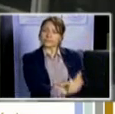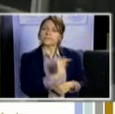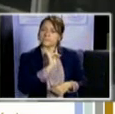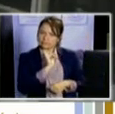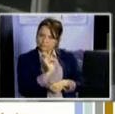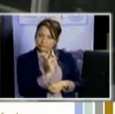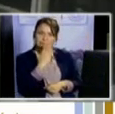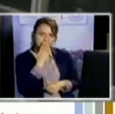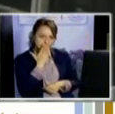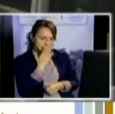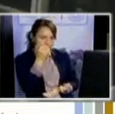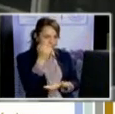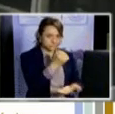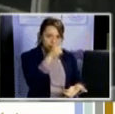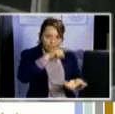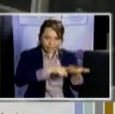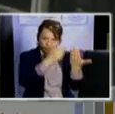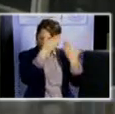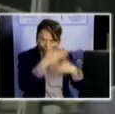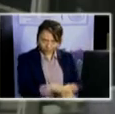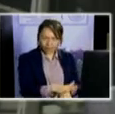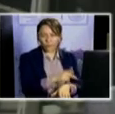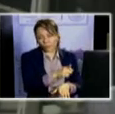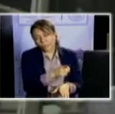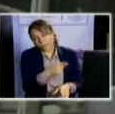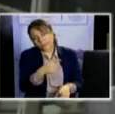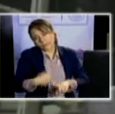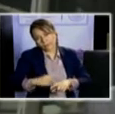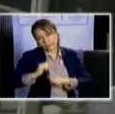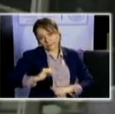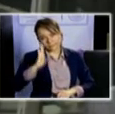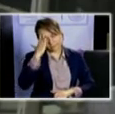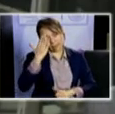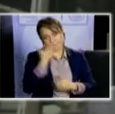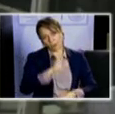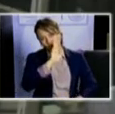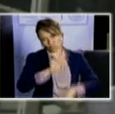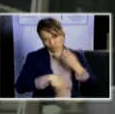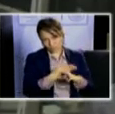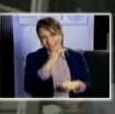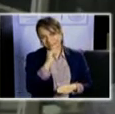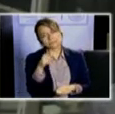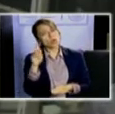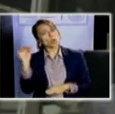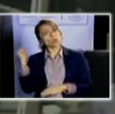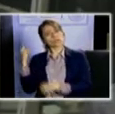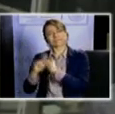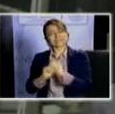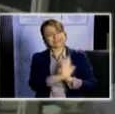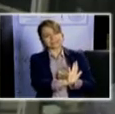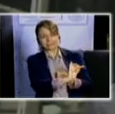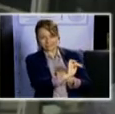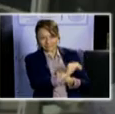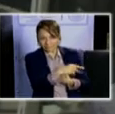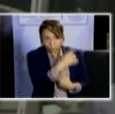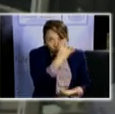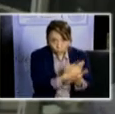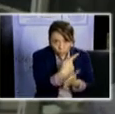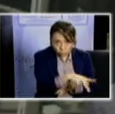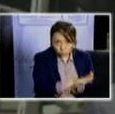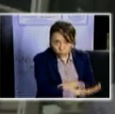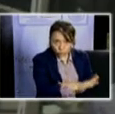banco multilateral como el Banco Mundial. Y sin duda el fondo complementará las acciones,